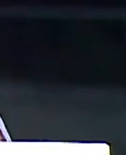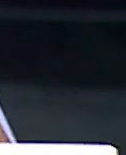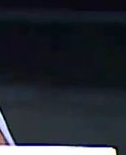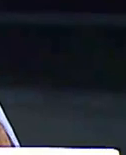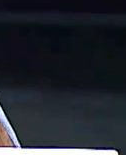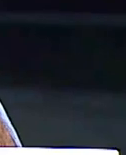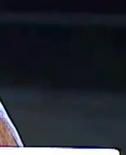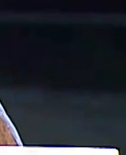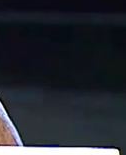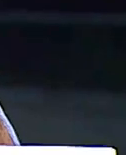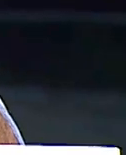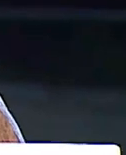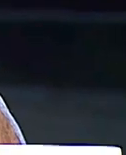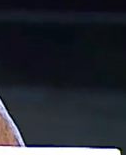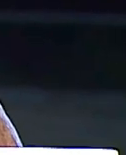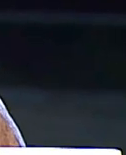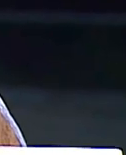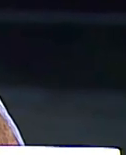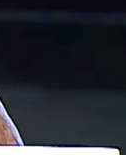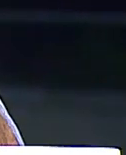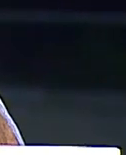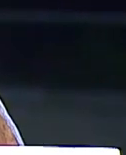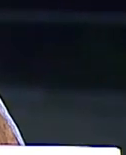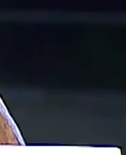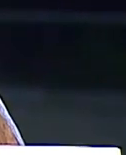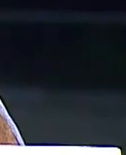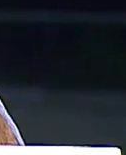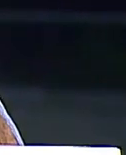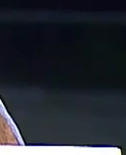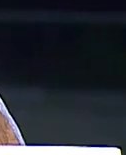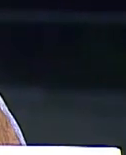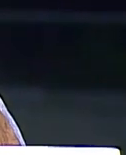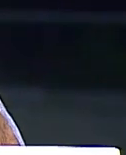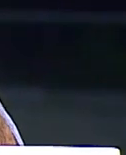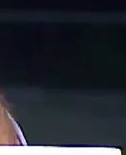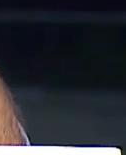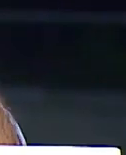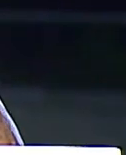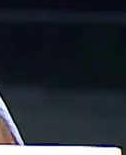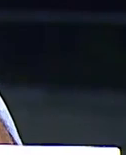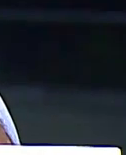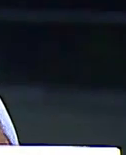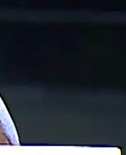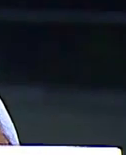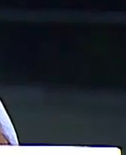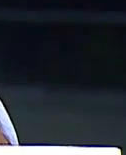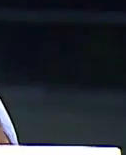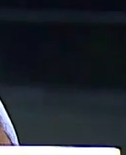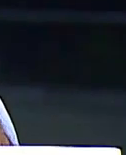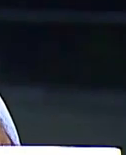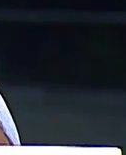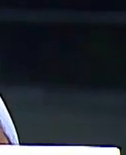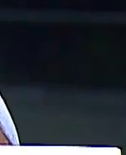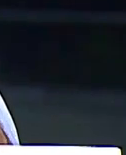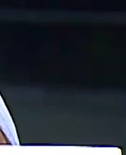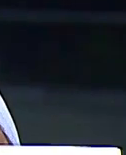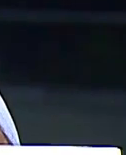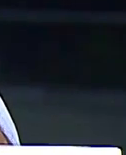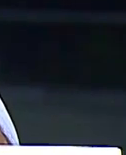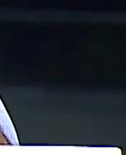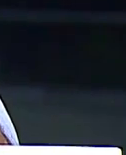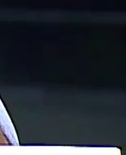cosas principalmente que voy a hacer con el POT y la modificación que toque el año entrante. Una es el tema de bajar las